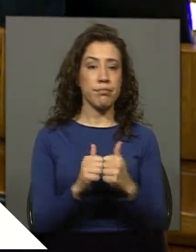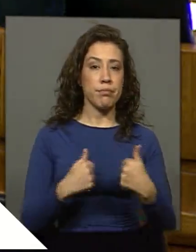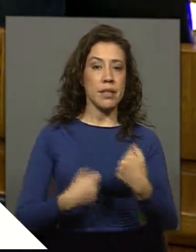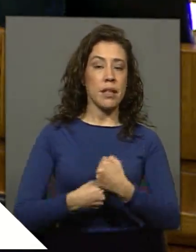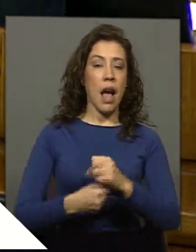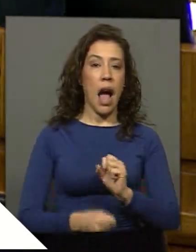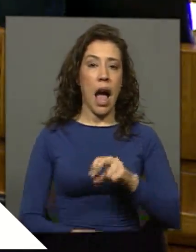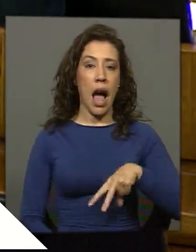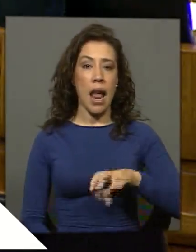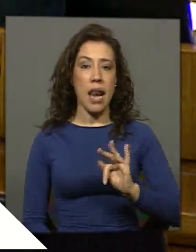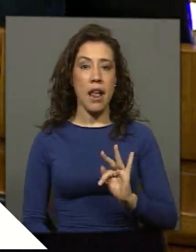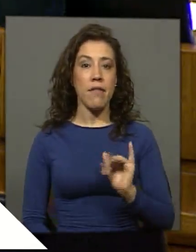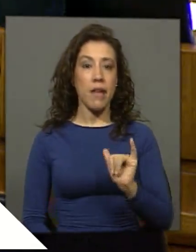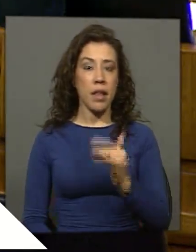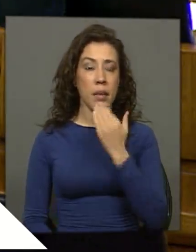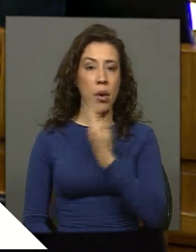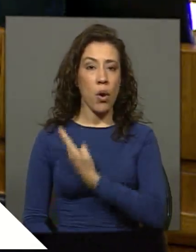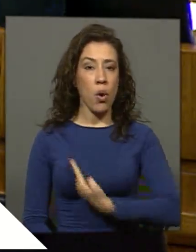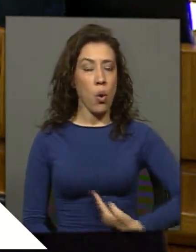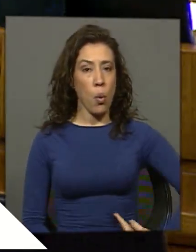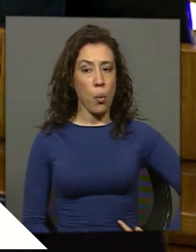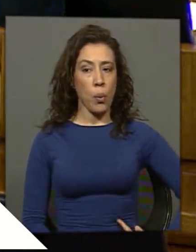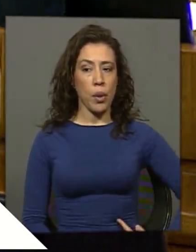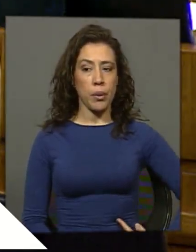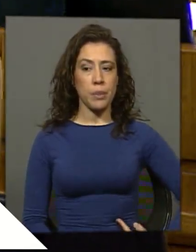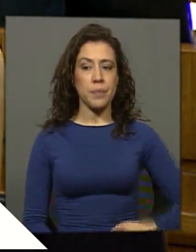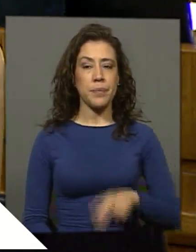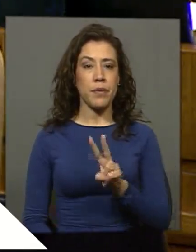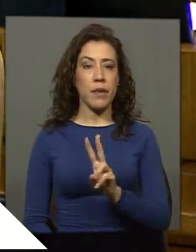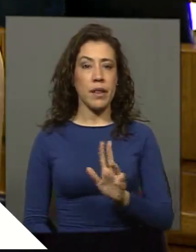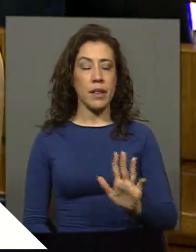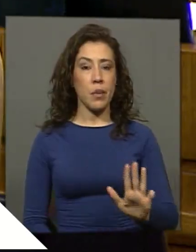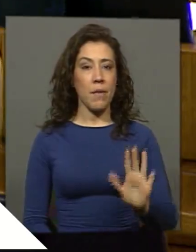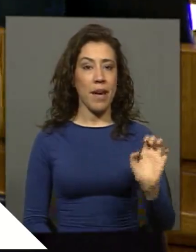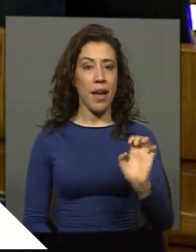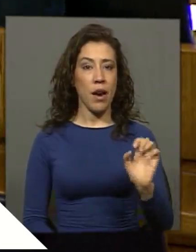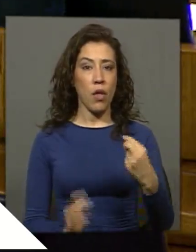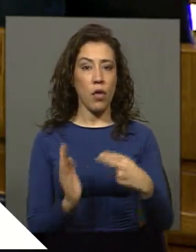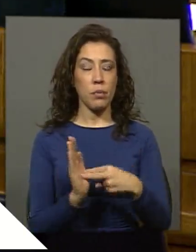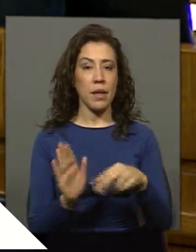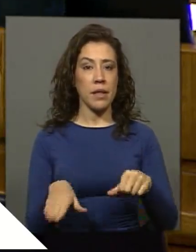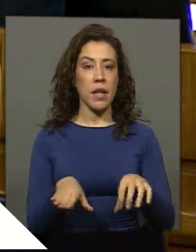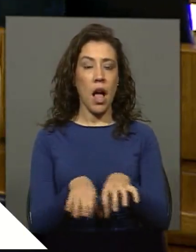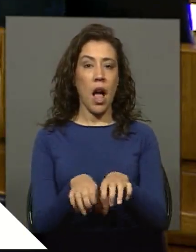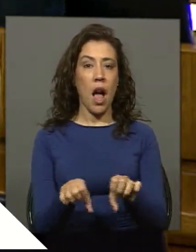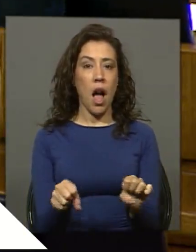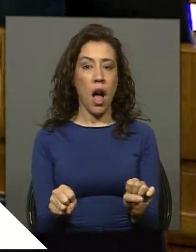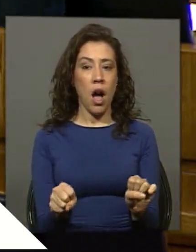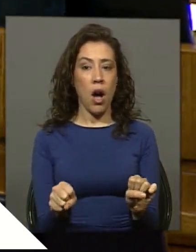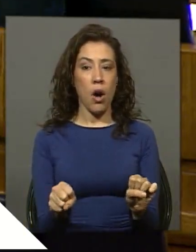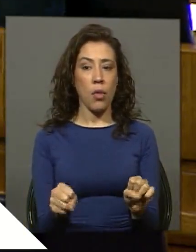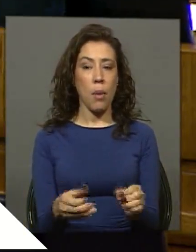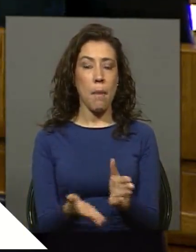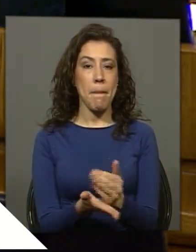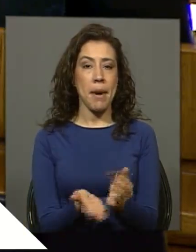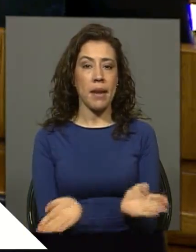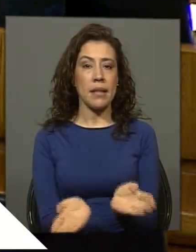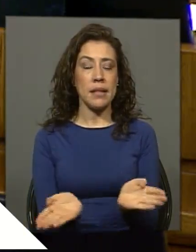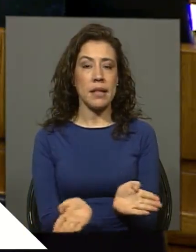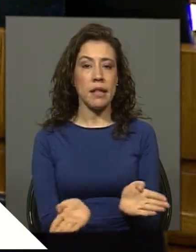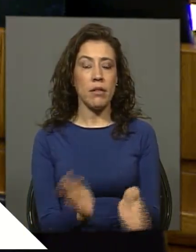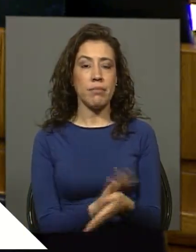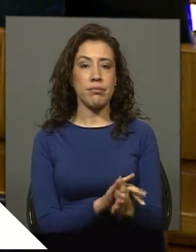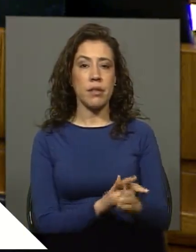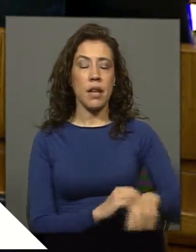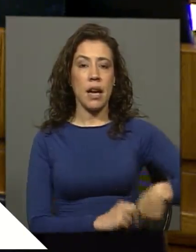entre la NEF y el gobierno y que el 29 de enero del 2016 se acordó finalmente un plan de incentivo al retiro